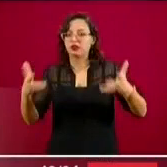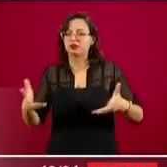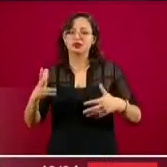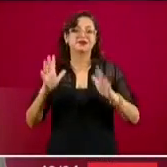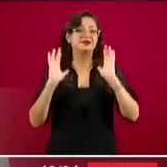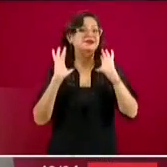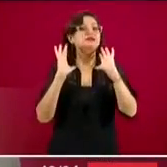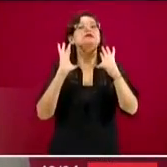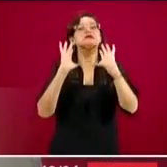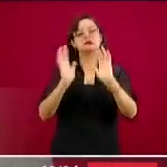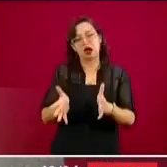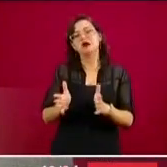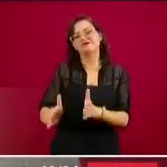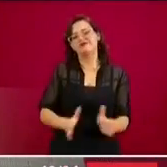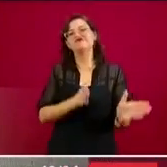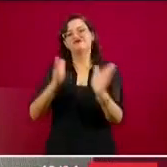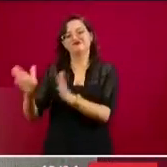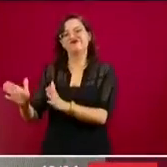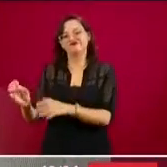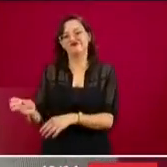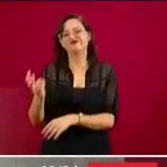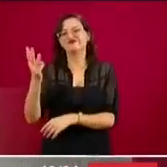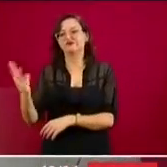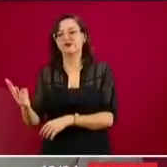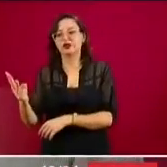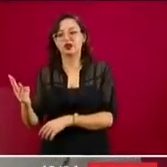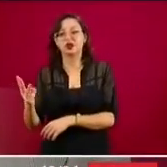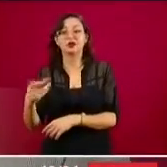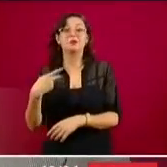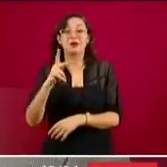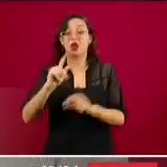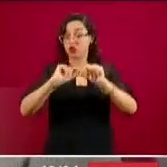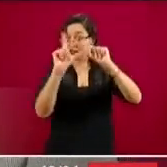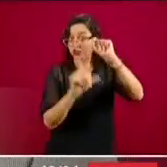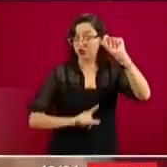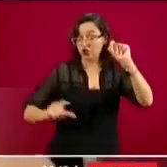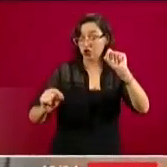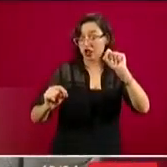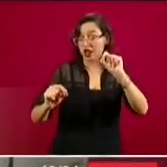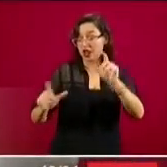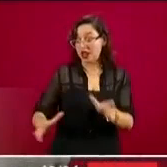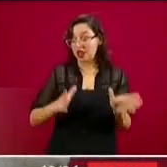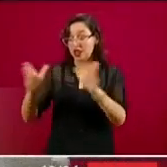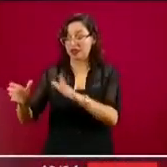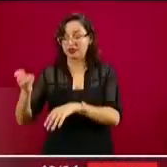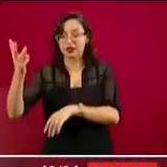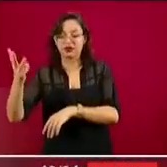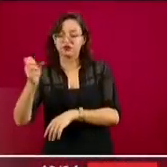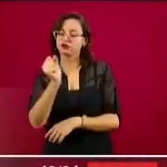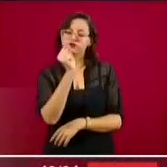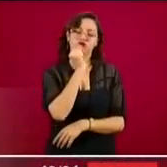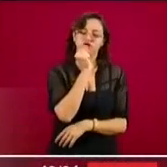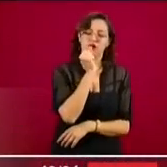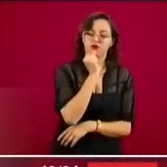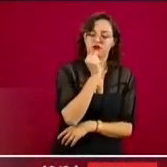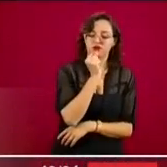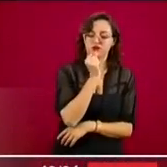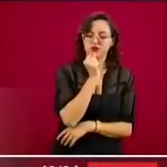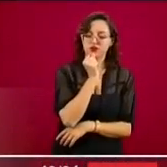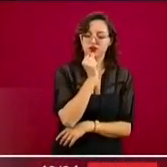dispersión correspondiente a la fase 3, pero no tenemos a nivel nacional una sola fase 3 para todo el